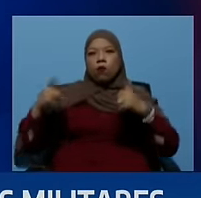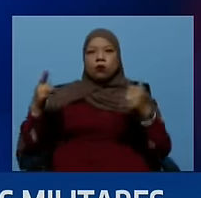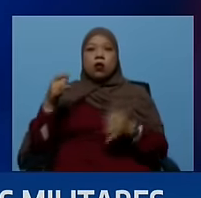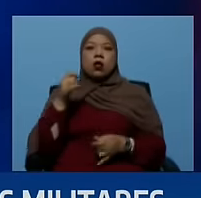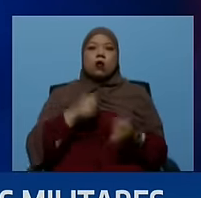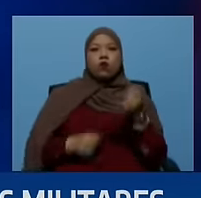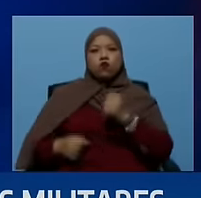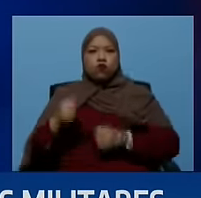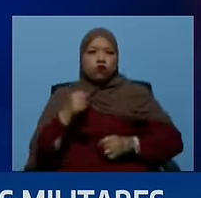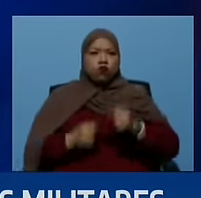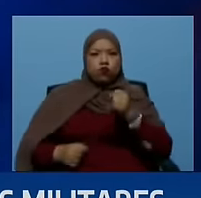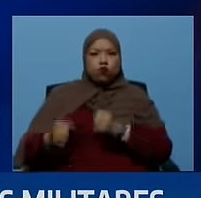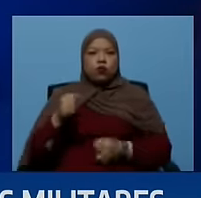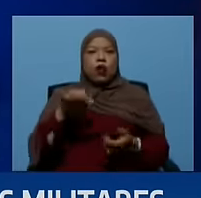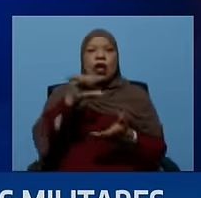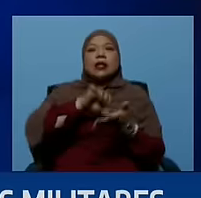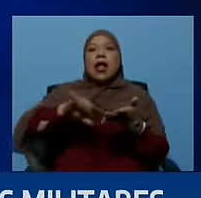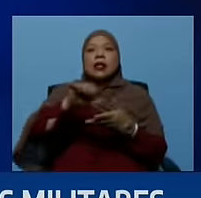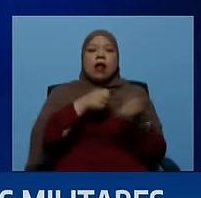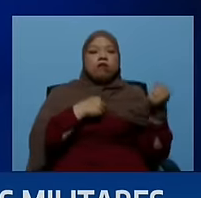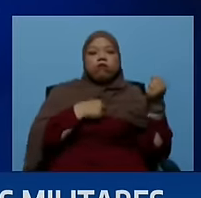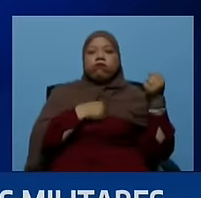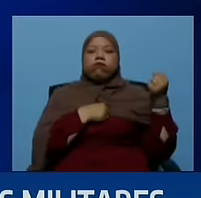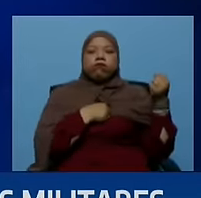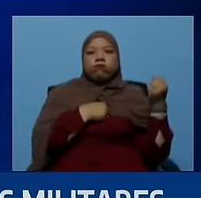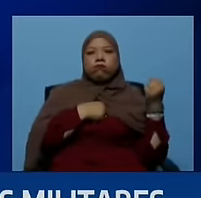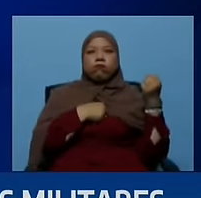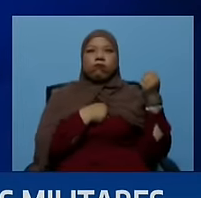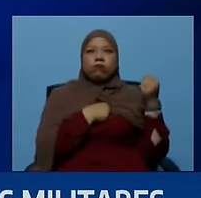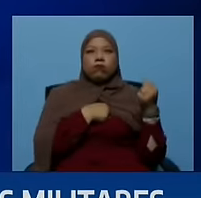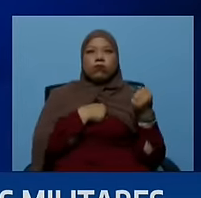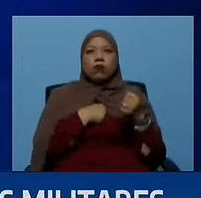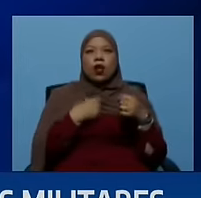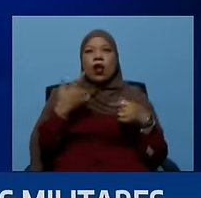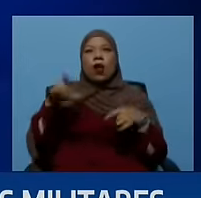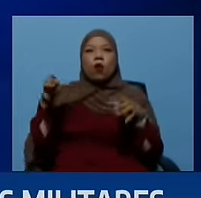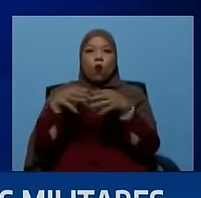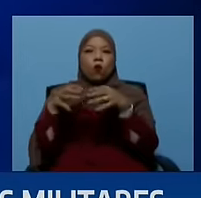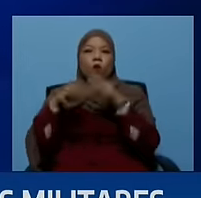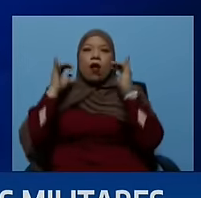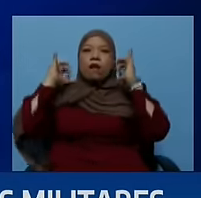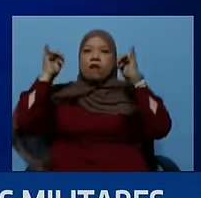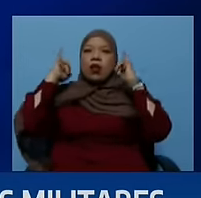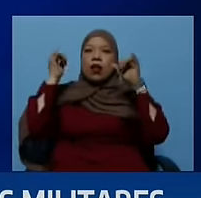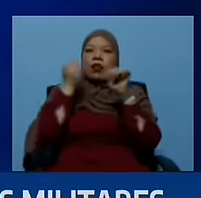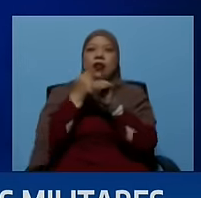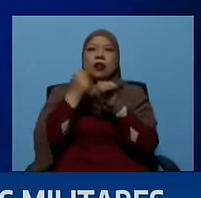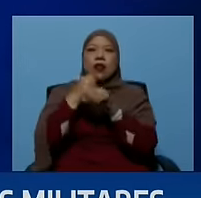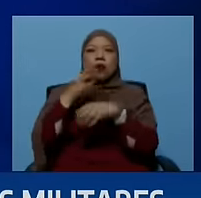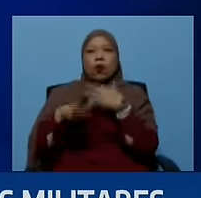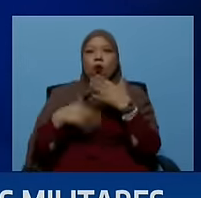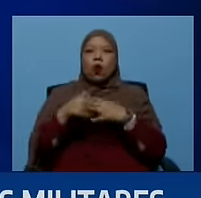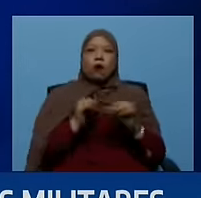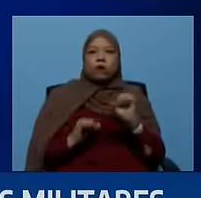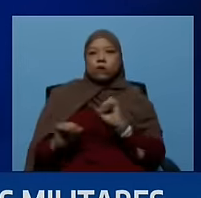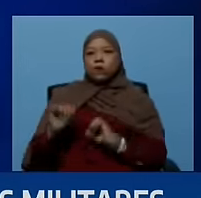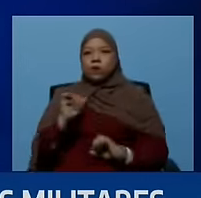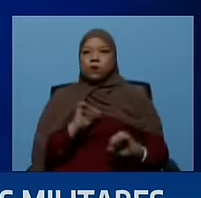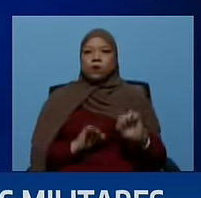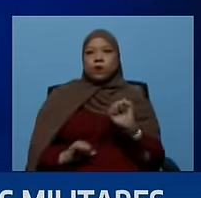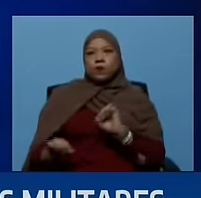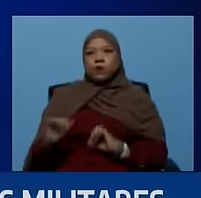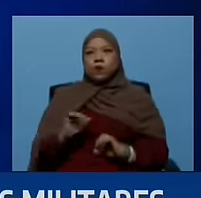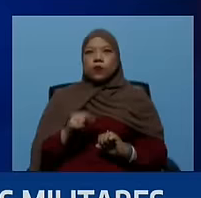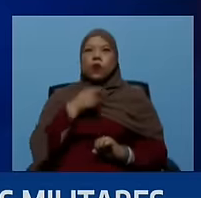Salsa Brava y de vez en cuando ponían los matiné discom music a mí no me gustaba el discom music ni yont Travolta